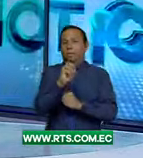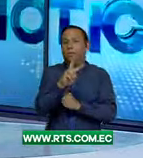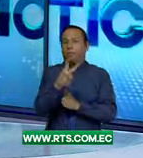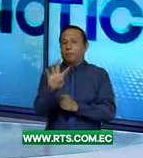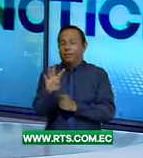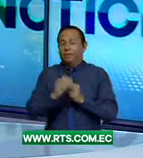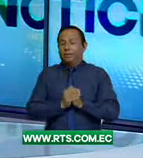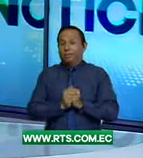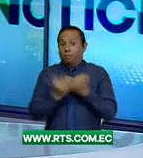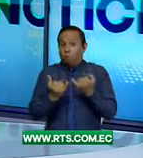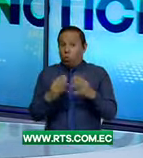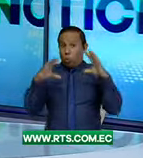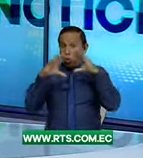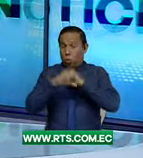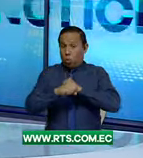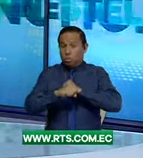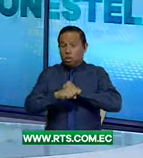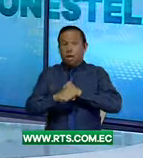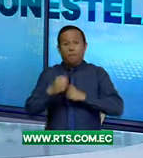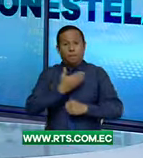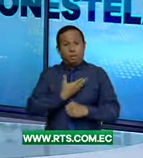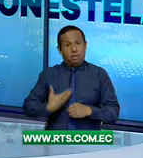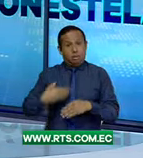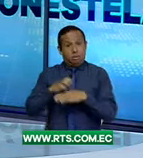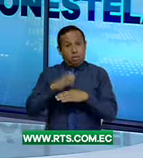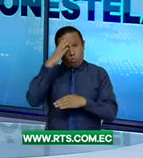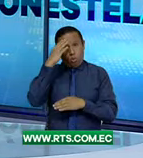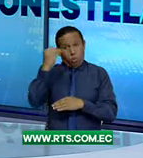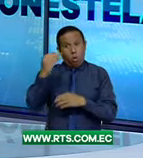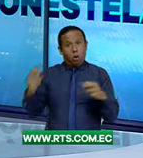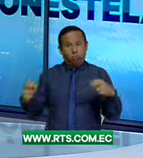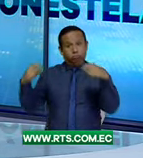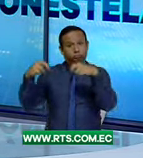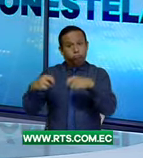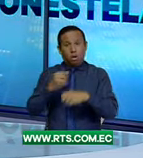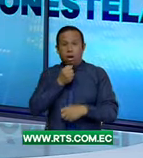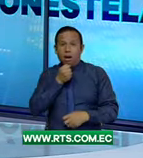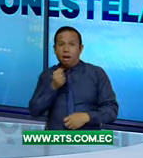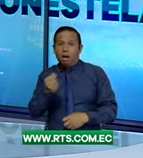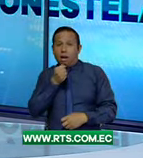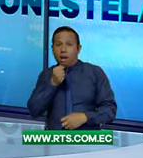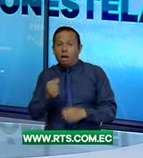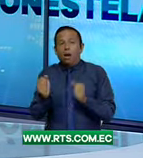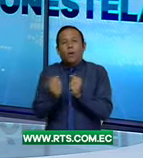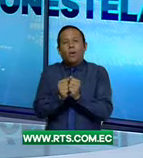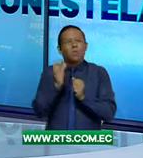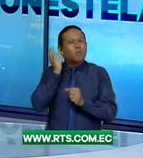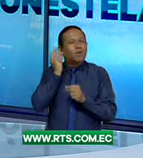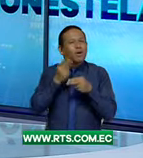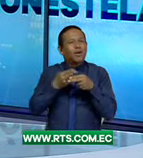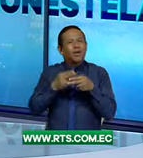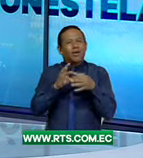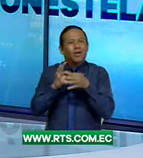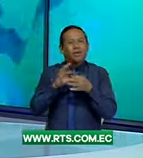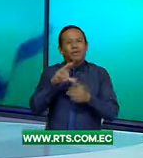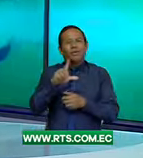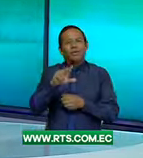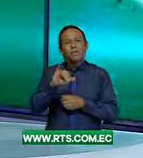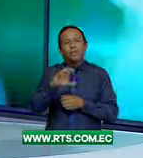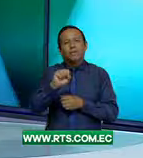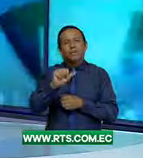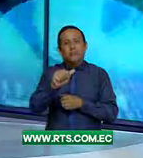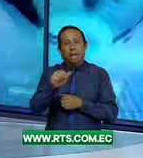Esta noche el presidente de la República, Daniel Noboa, estará en una entrevista exclusiva con Luisa Delgadillo para dar